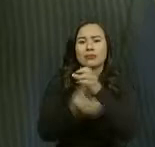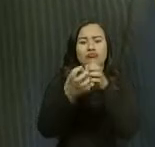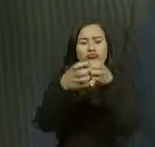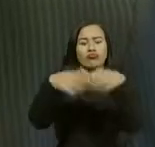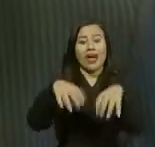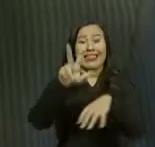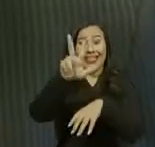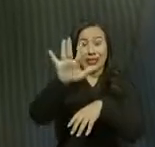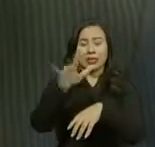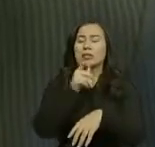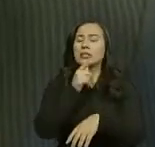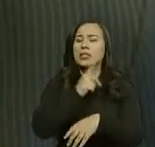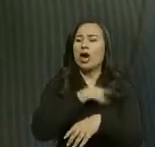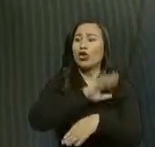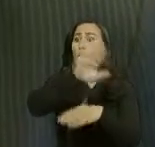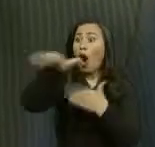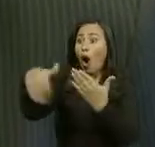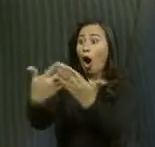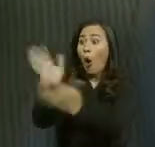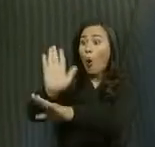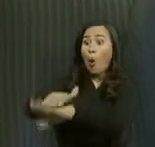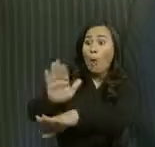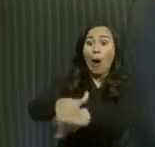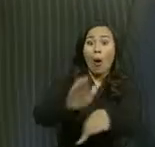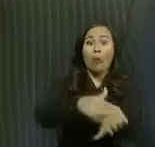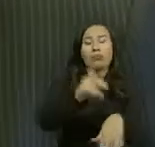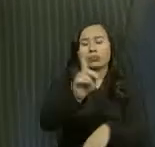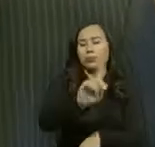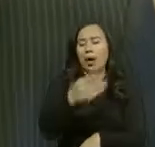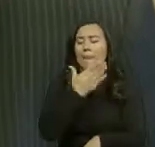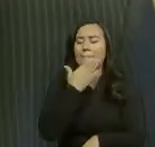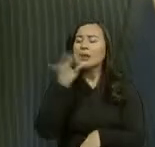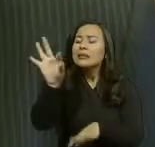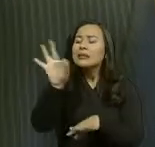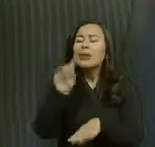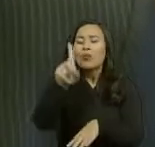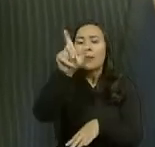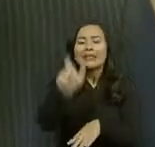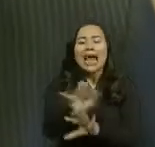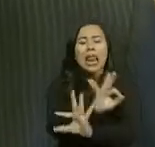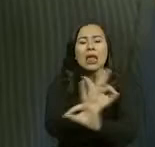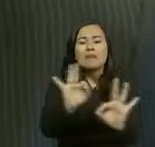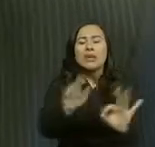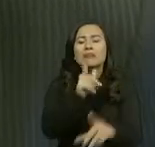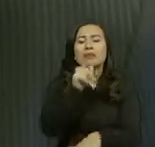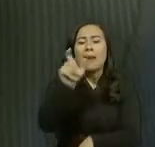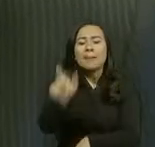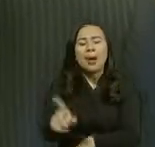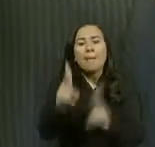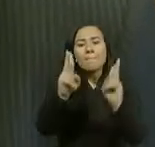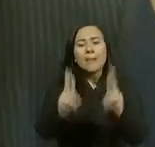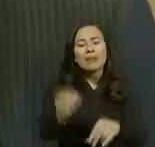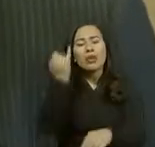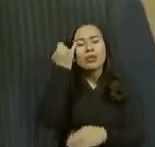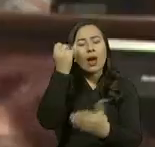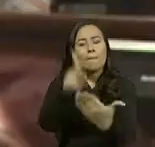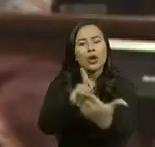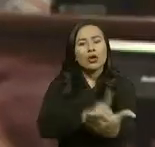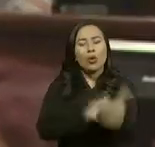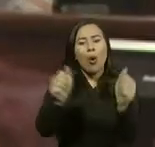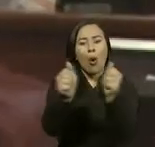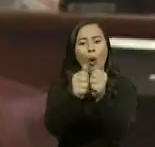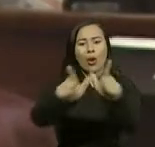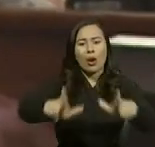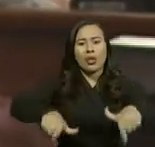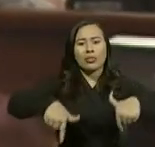movimiento estén manchados y hay que buscar alternativas que permitan que este proceso que inició con Lenín Moreno pueda llegar a feliz término.